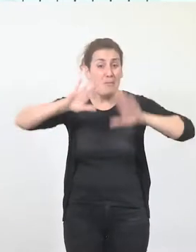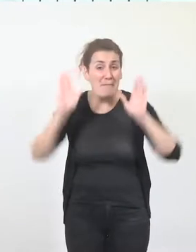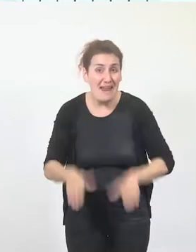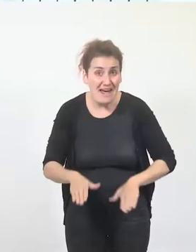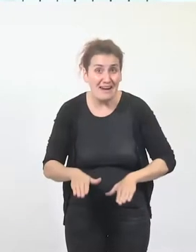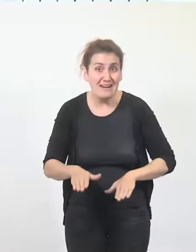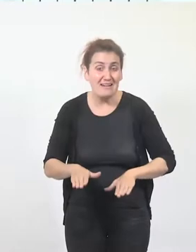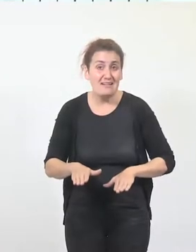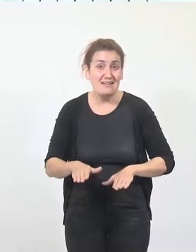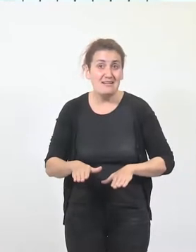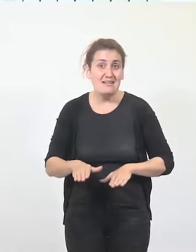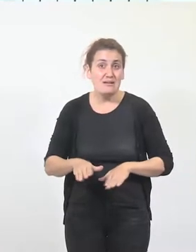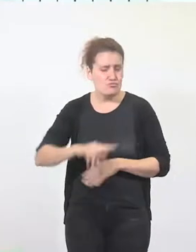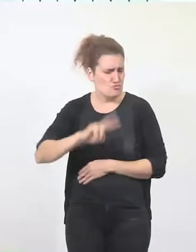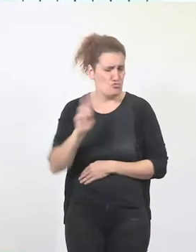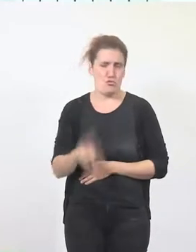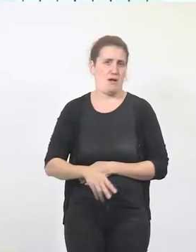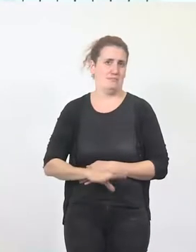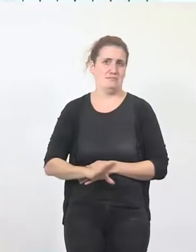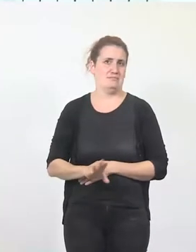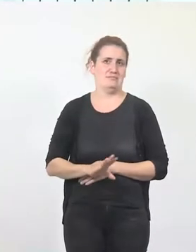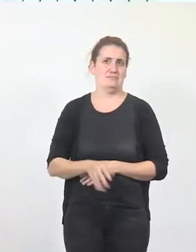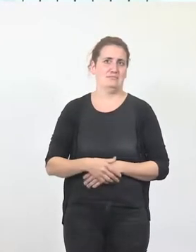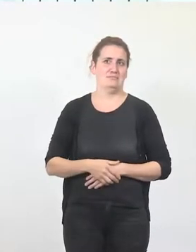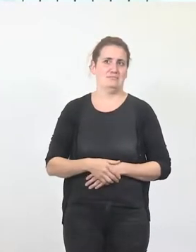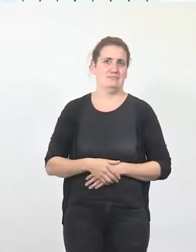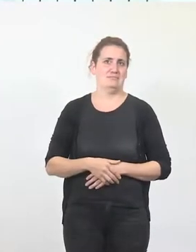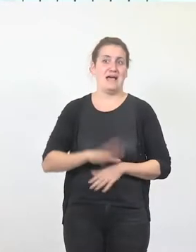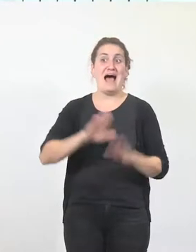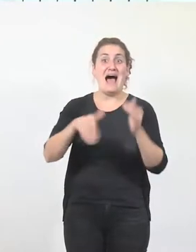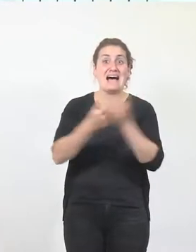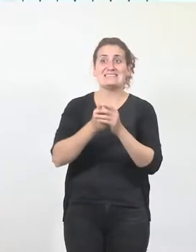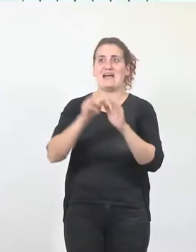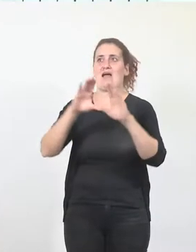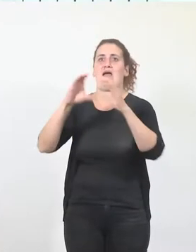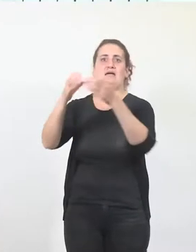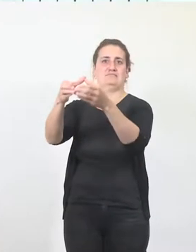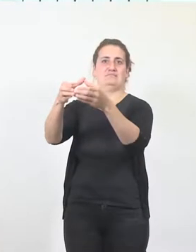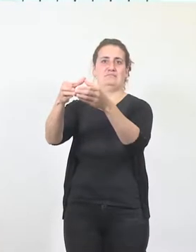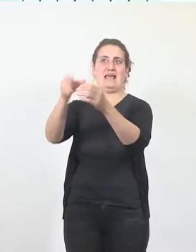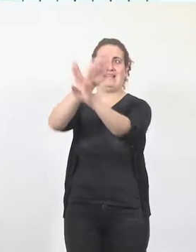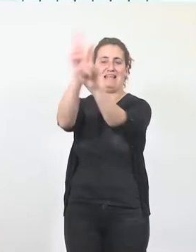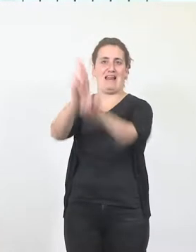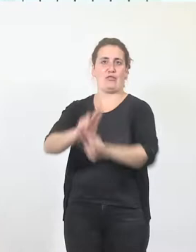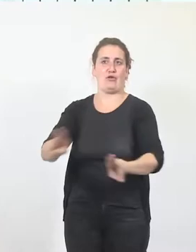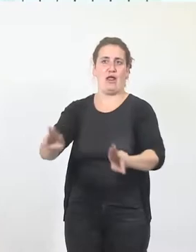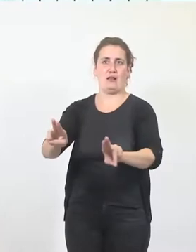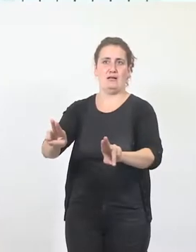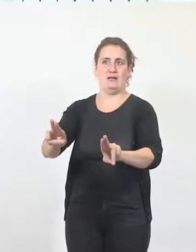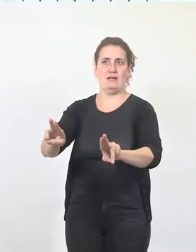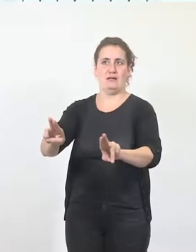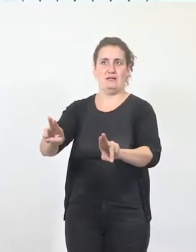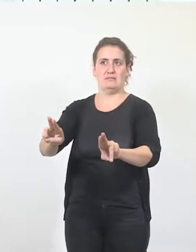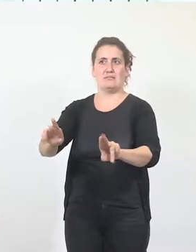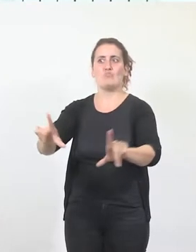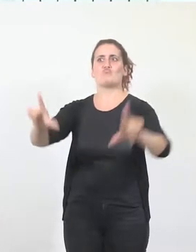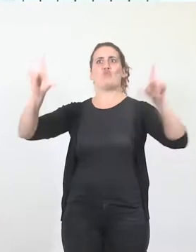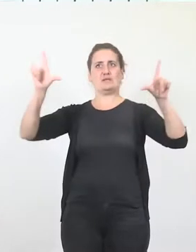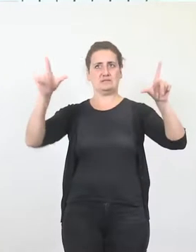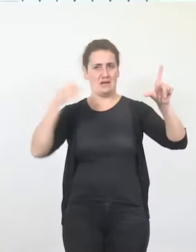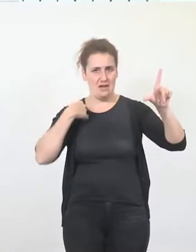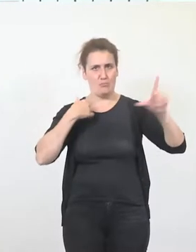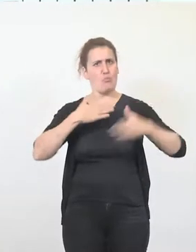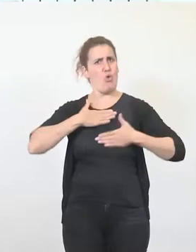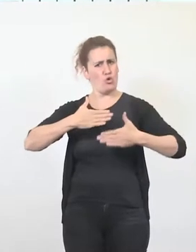sin tener, porque hasta ahora la comunidad internacional no ha demostrado ninguna voluntad